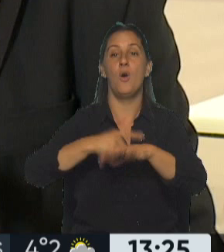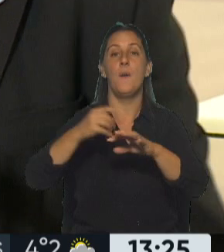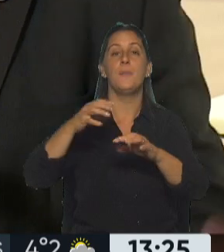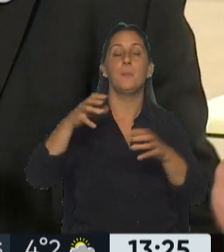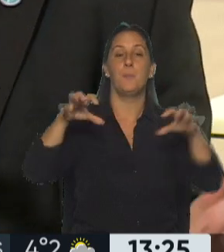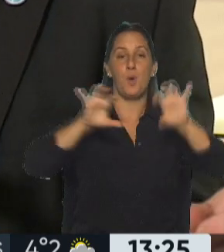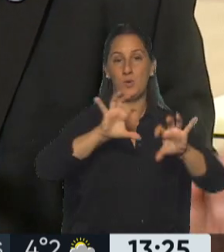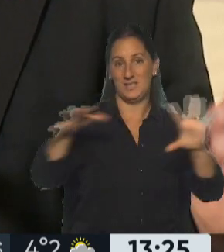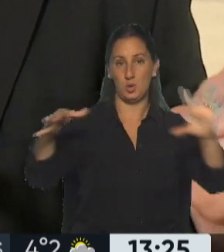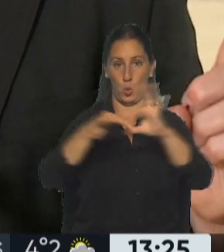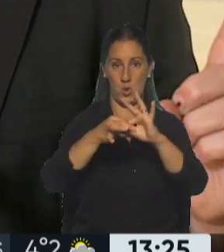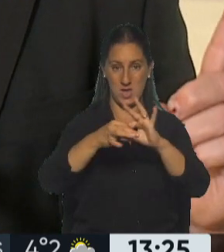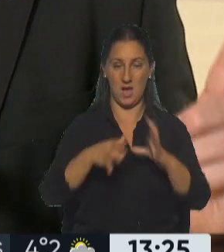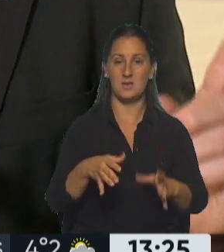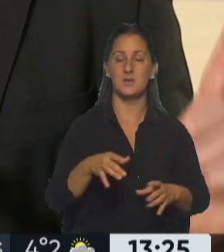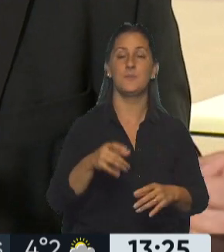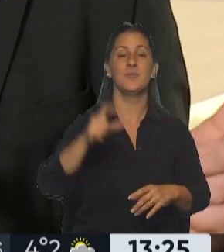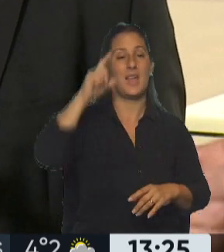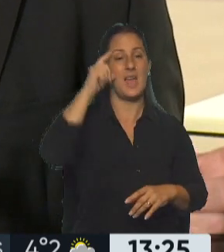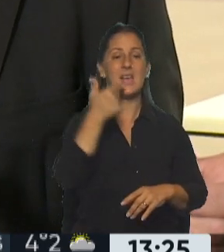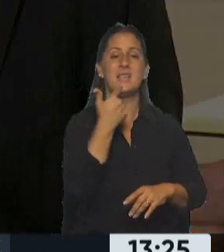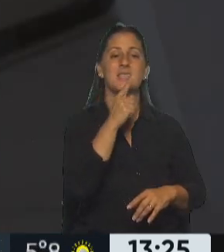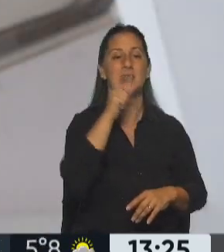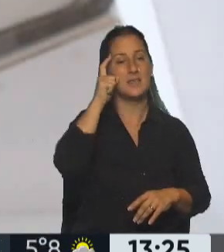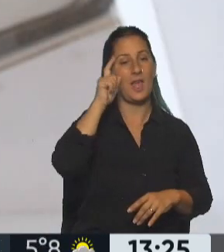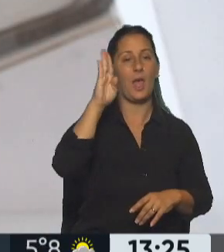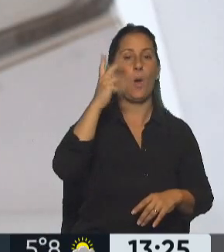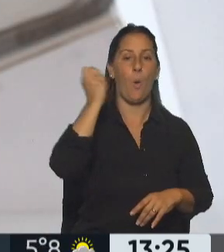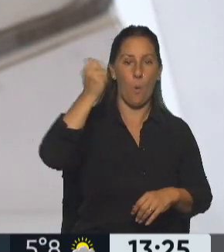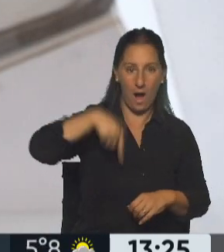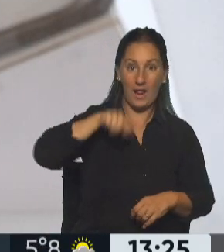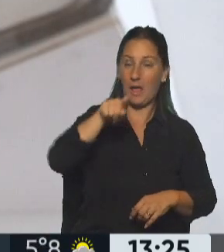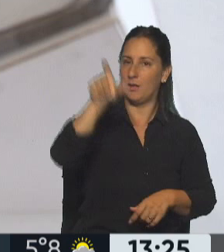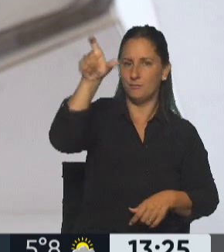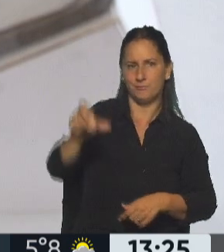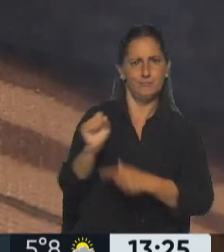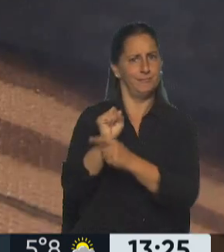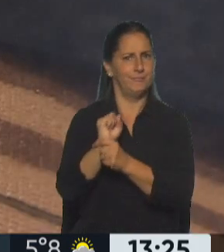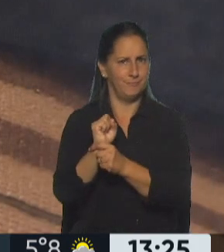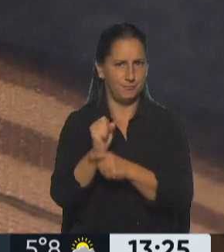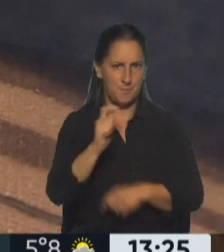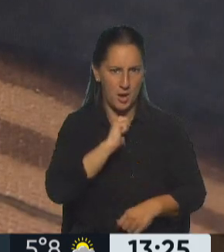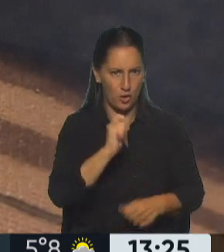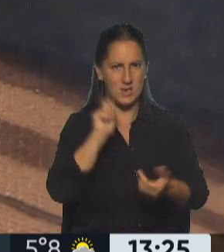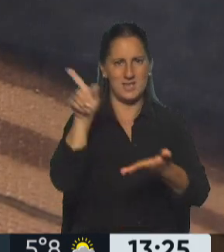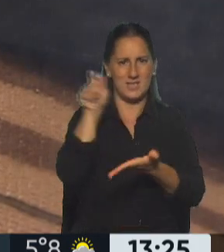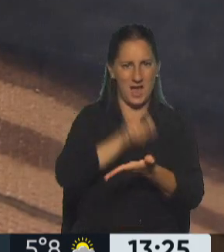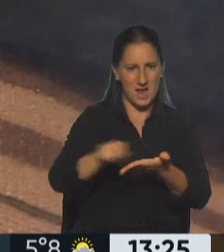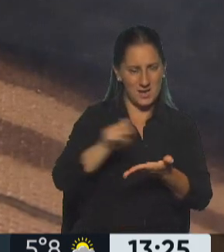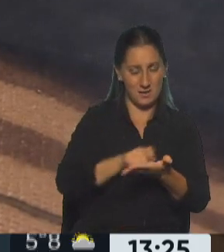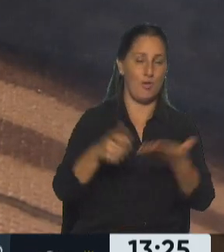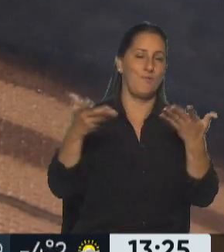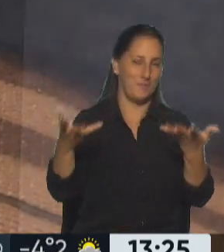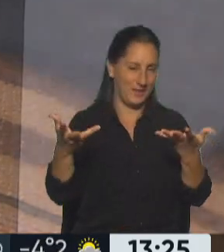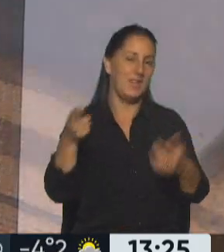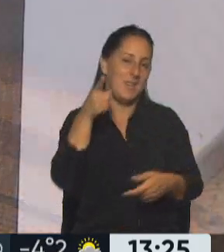Río de la Plata. Como todos, Edgardo Esteban es muchas cosas. Es un destacado periodista, escritor y, claro,